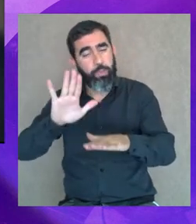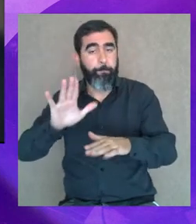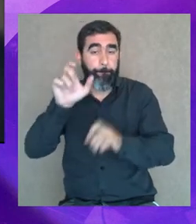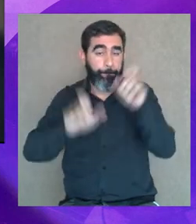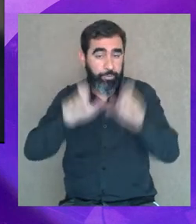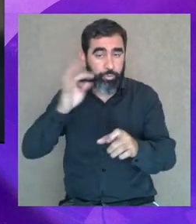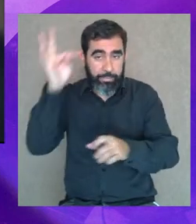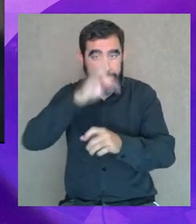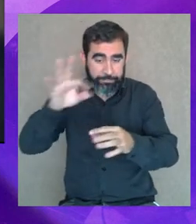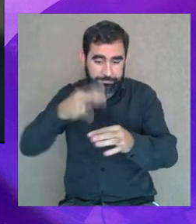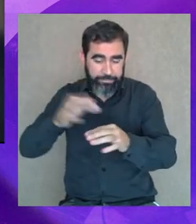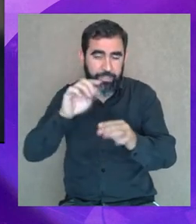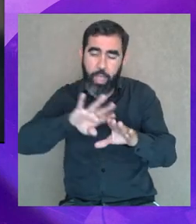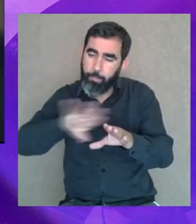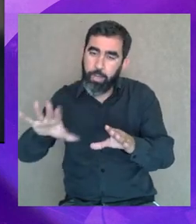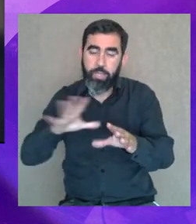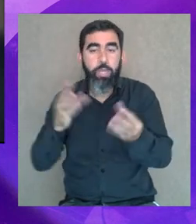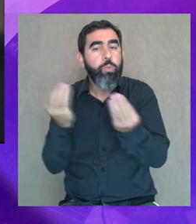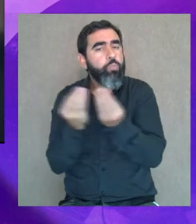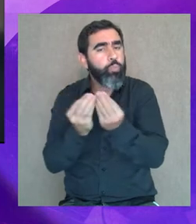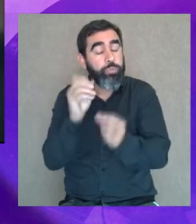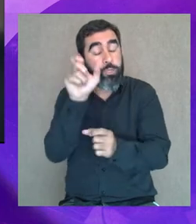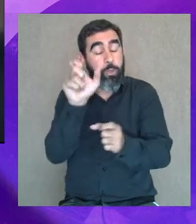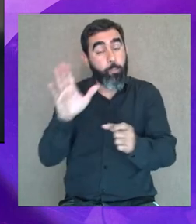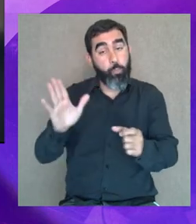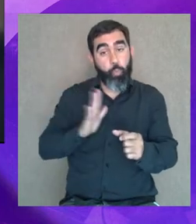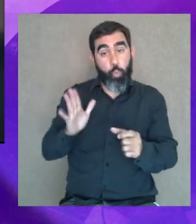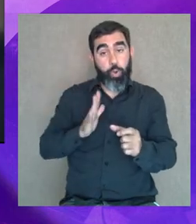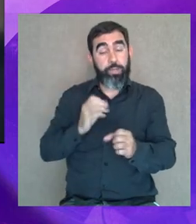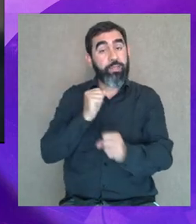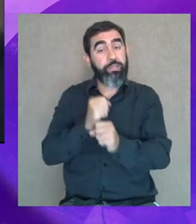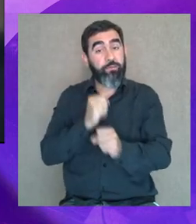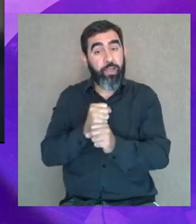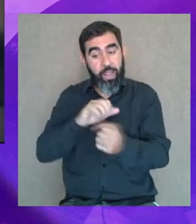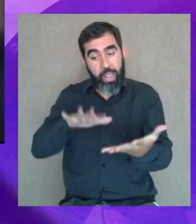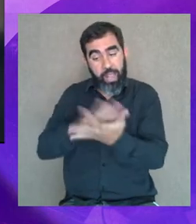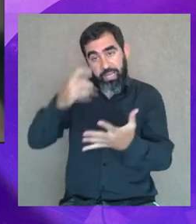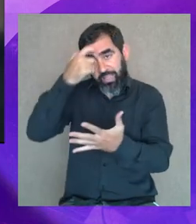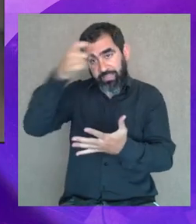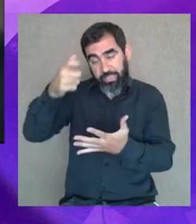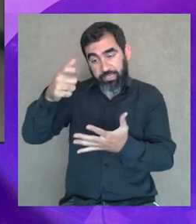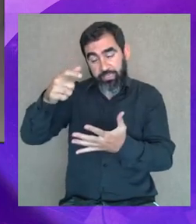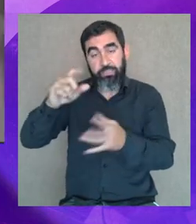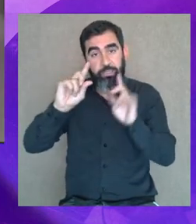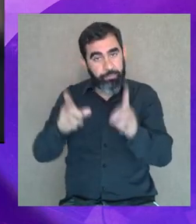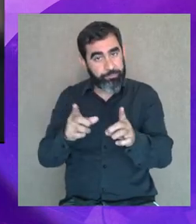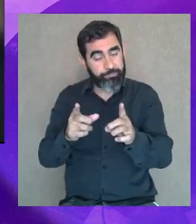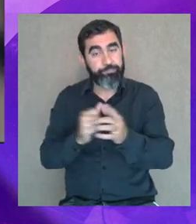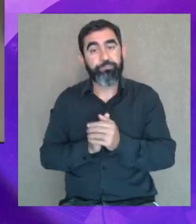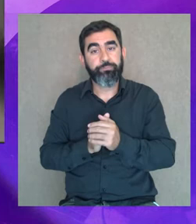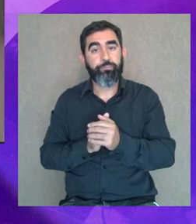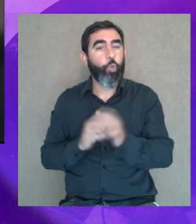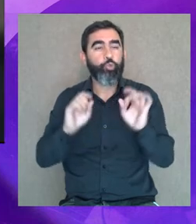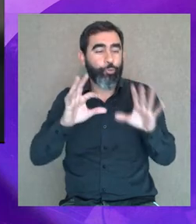cantidad de personas que también taller de costura sea de sobres hay muchísimas mujeres en las necesarias técnicas cultiven asociados no